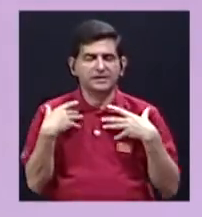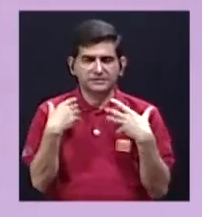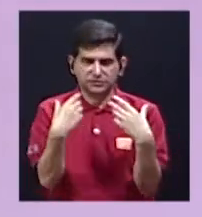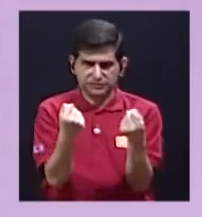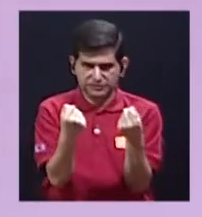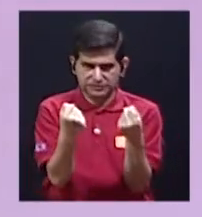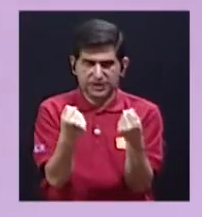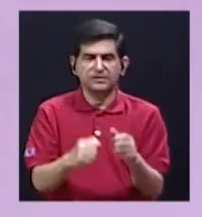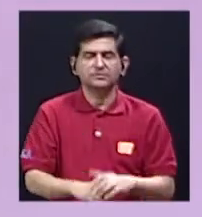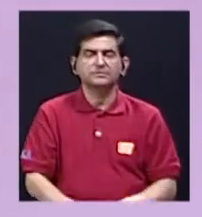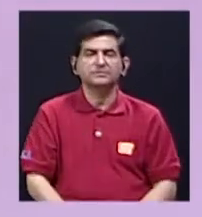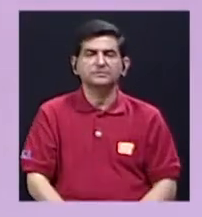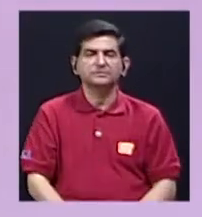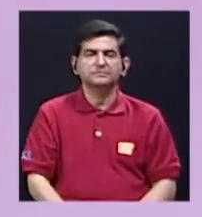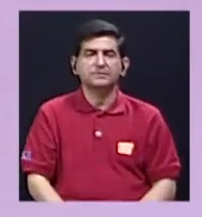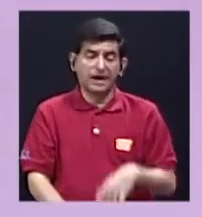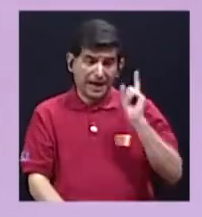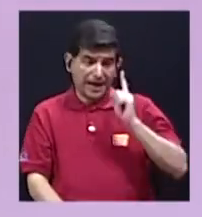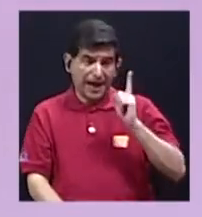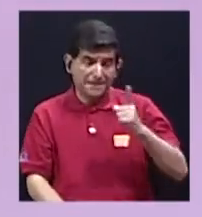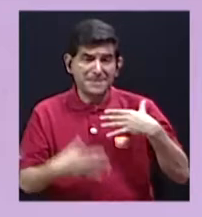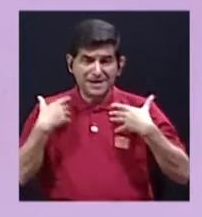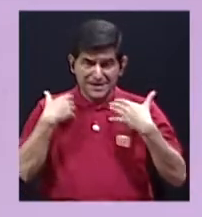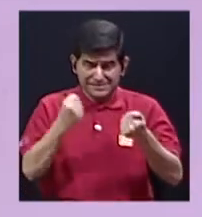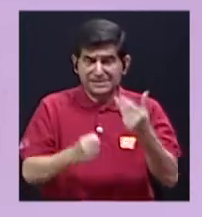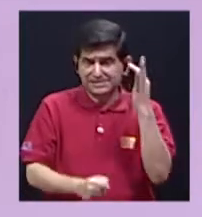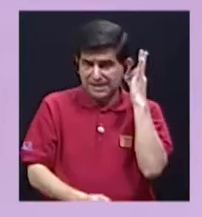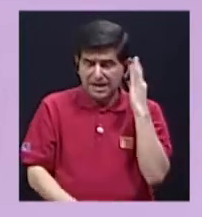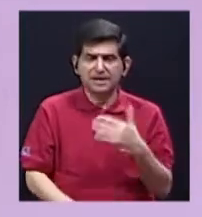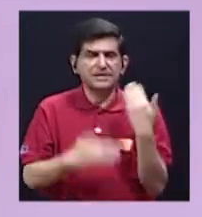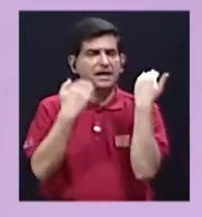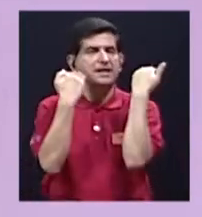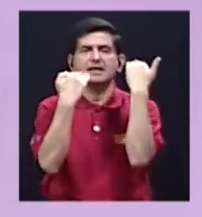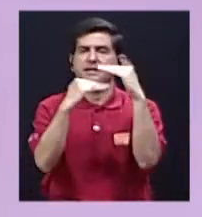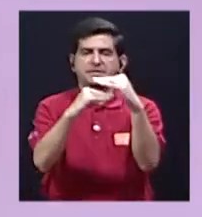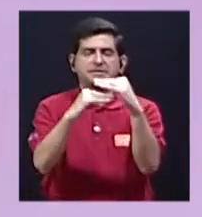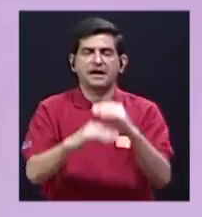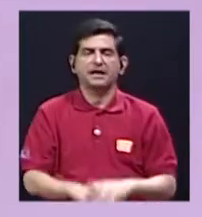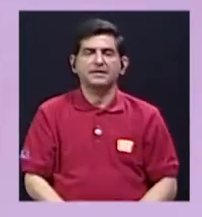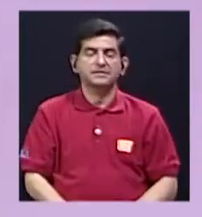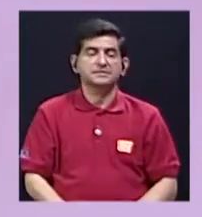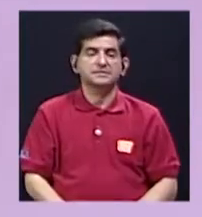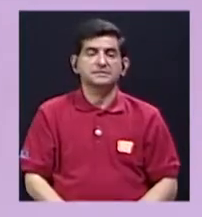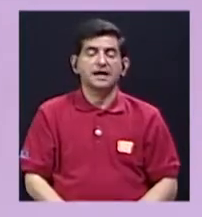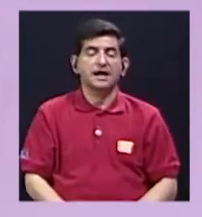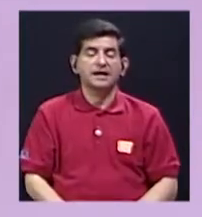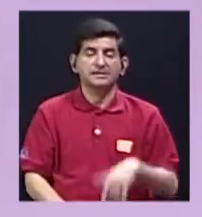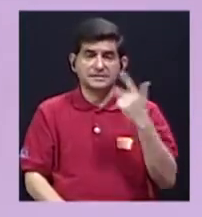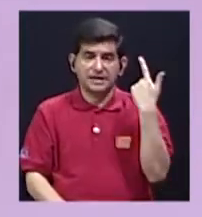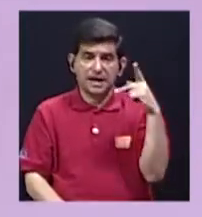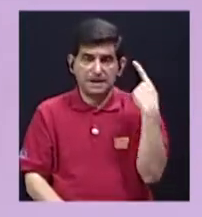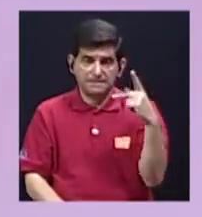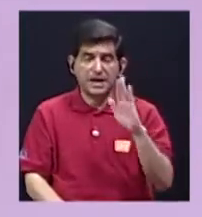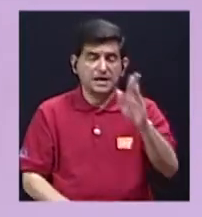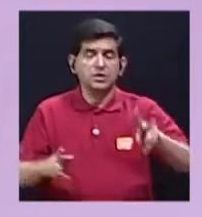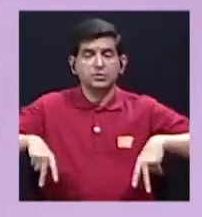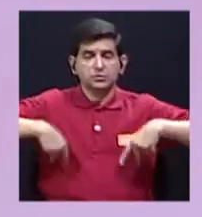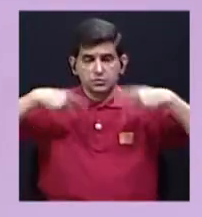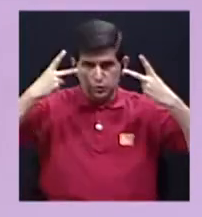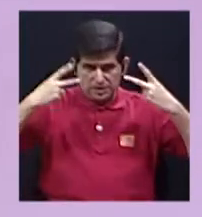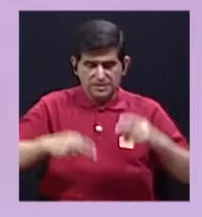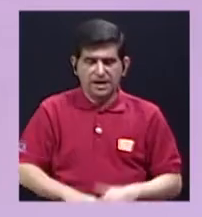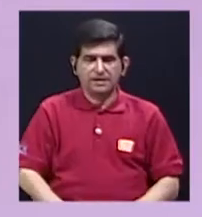bueno y las amenazas a la salud de una mujer se limitan a las que atentan contra su vida